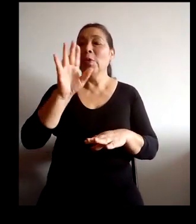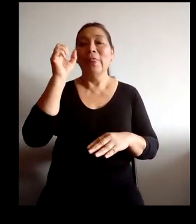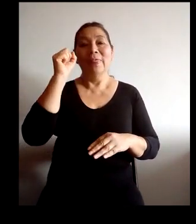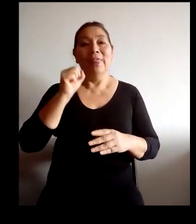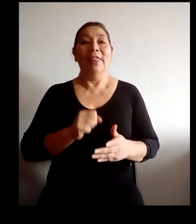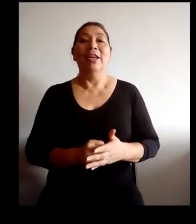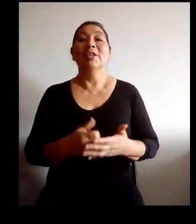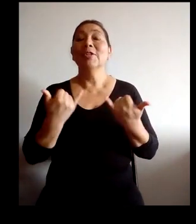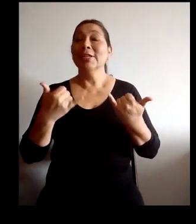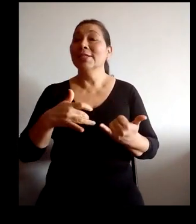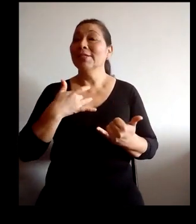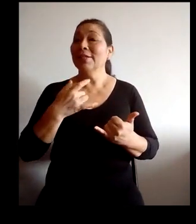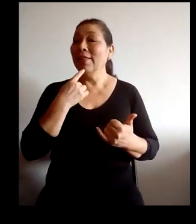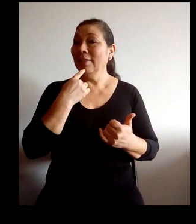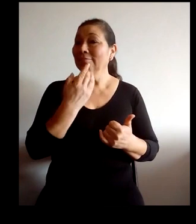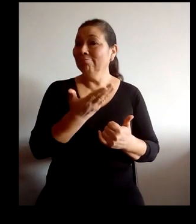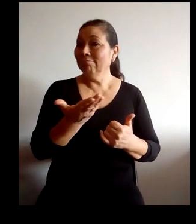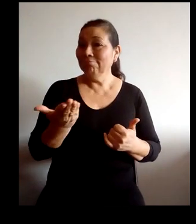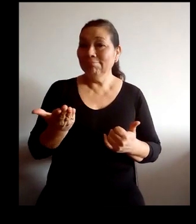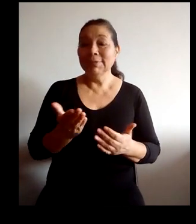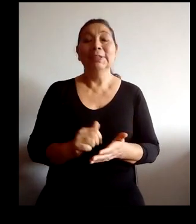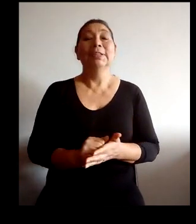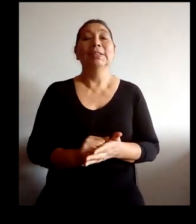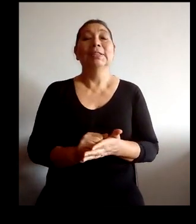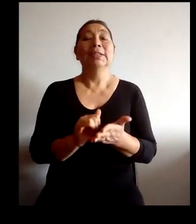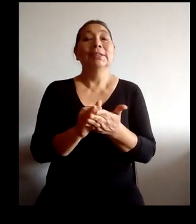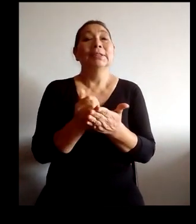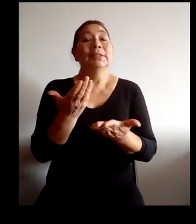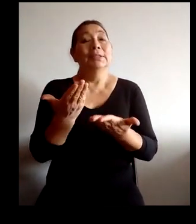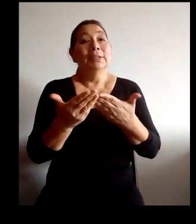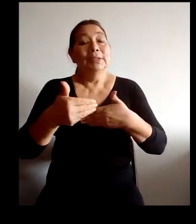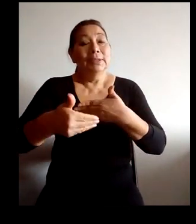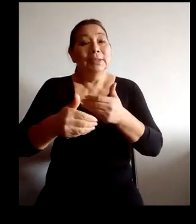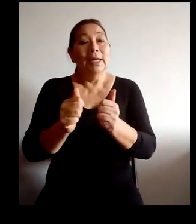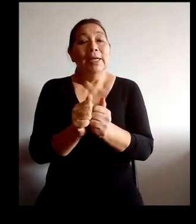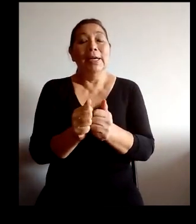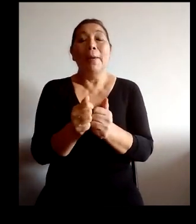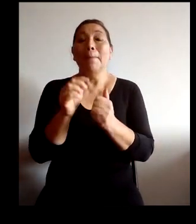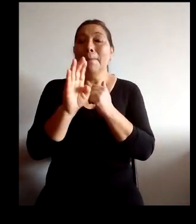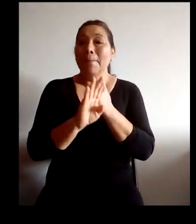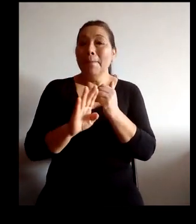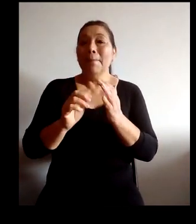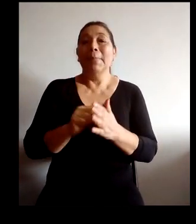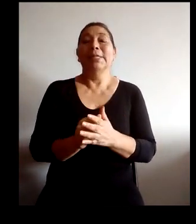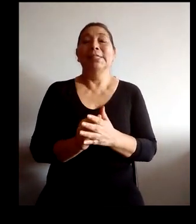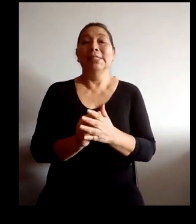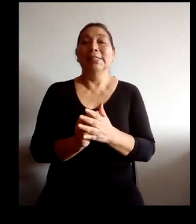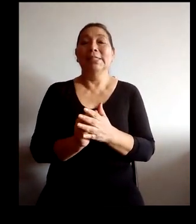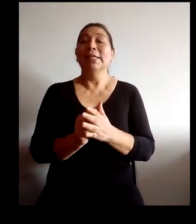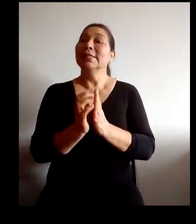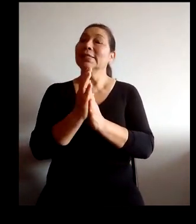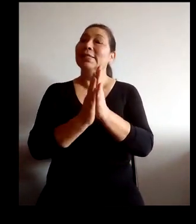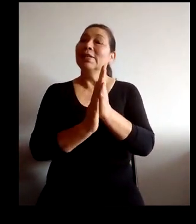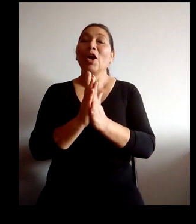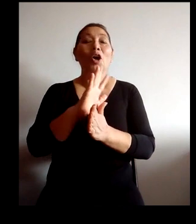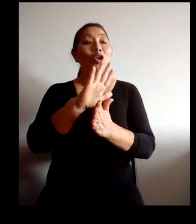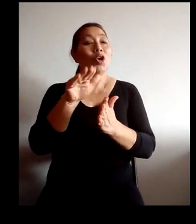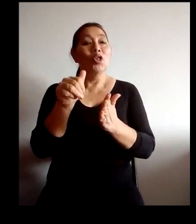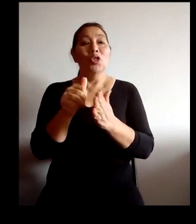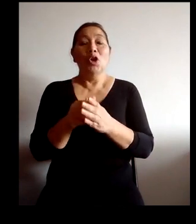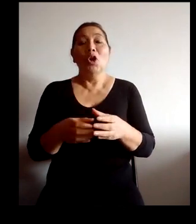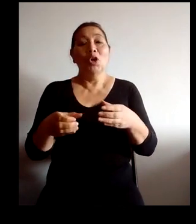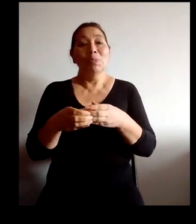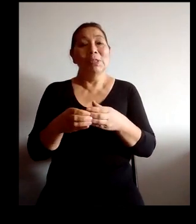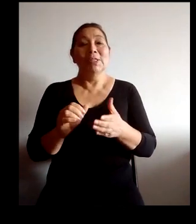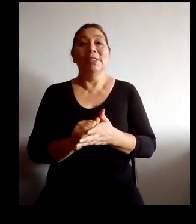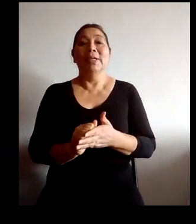básicamente, se tuvo en cuenta esta situación de que no todas las comisiones médicas, por más que el tribunal exhortó tanto al Ministerio de Salud como a Salud